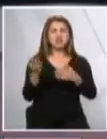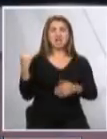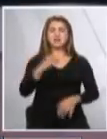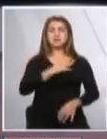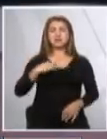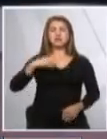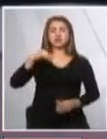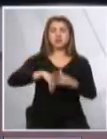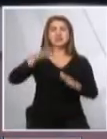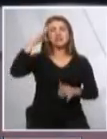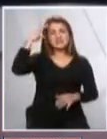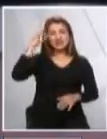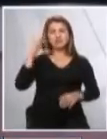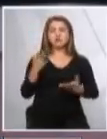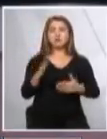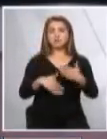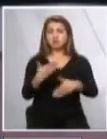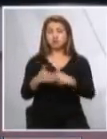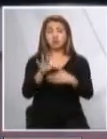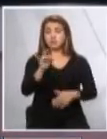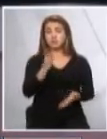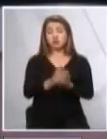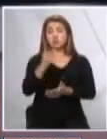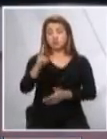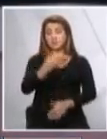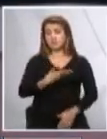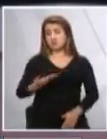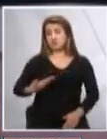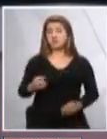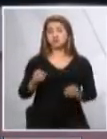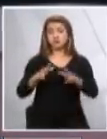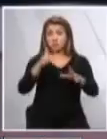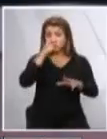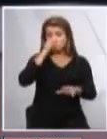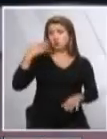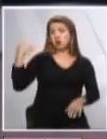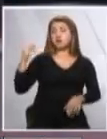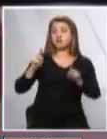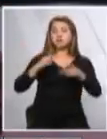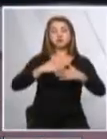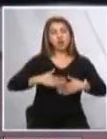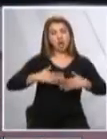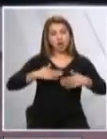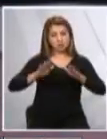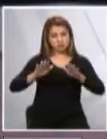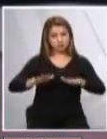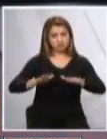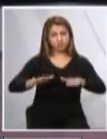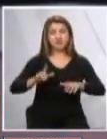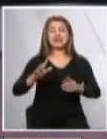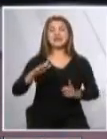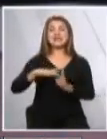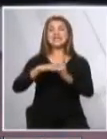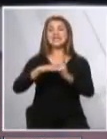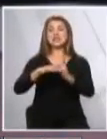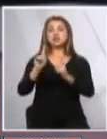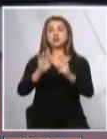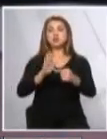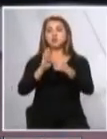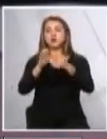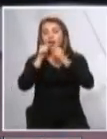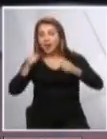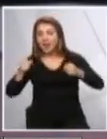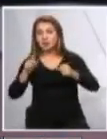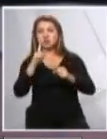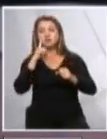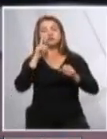y sabe cómo operar las cosas? Es una decisión de la presidenta. Son grandes tiempos en donde hay que tener calma. Los líderes políticos se demuestran no hablando por la prensa, sino que actuando